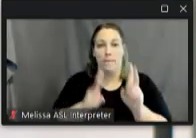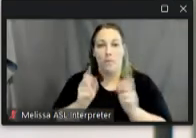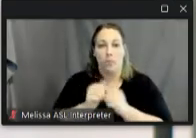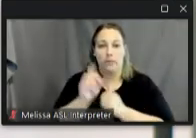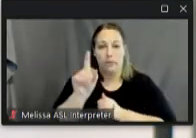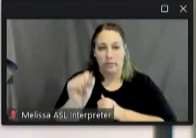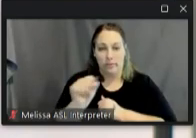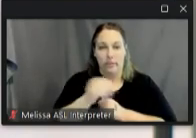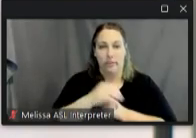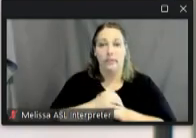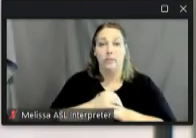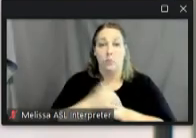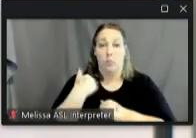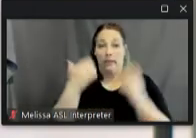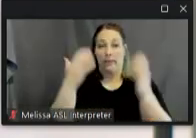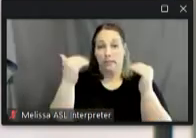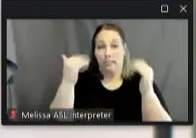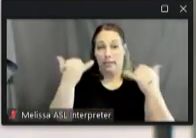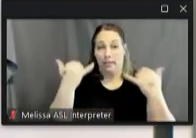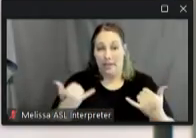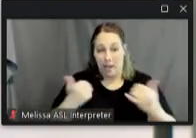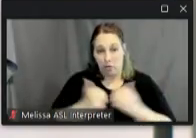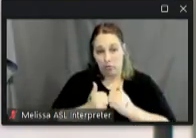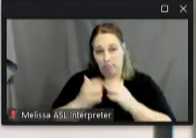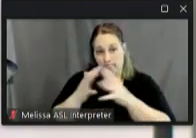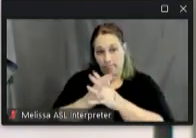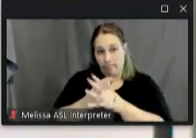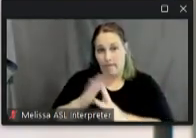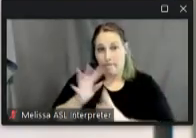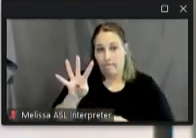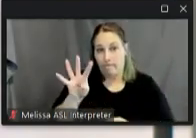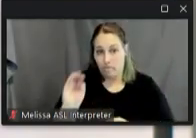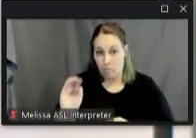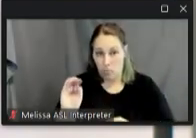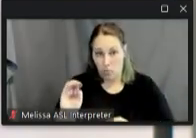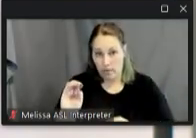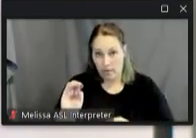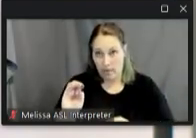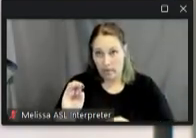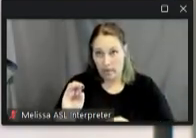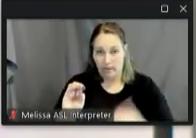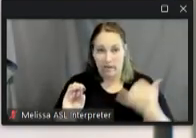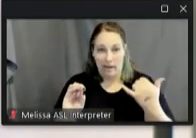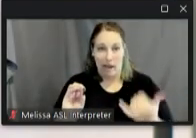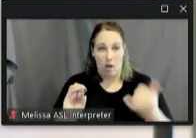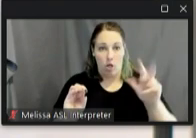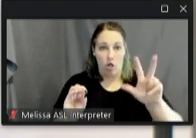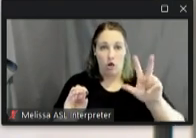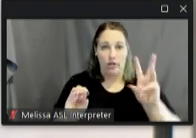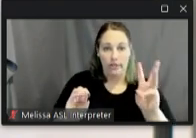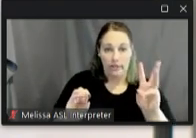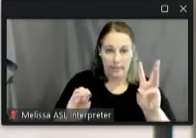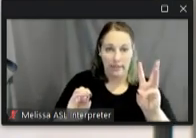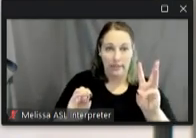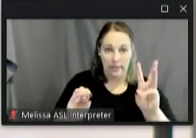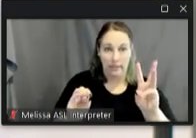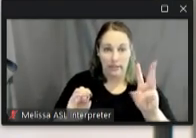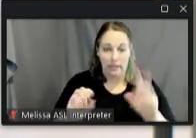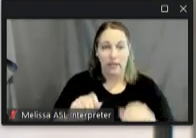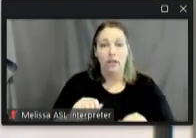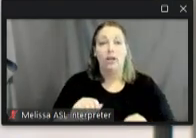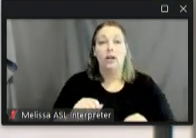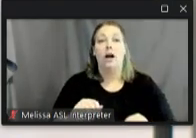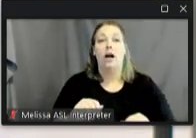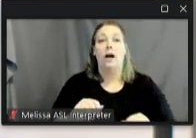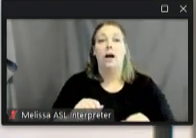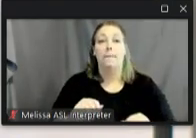tenemos 36 unidades municipales de discapacidad, donde han sesionado las corporaciones municipales